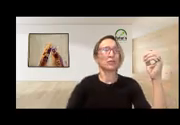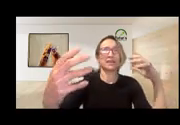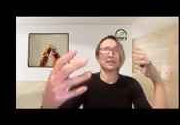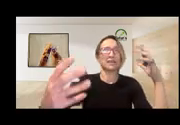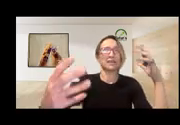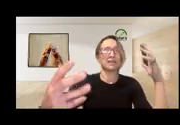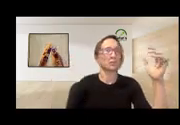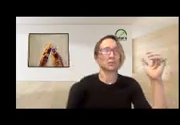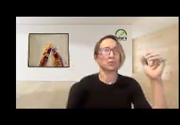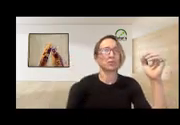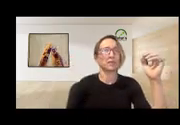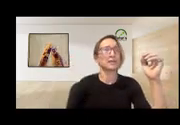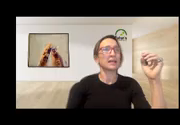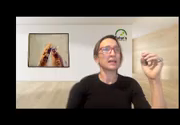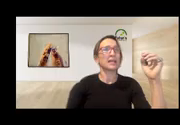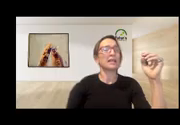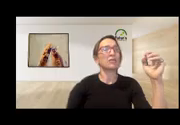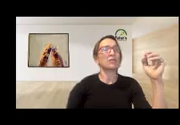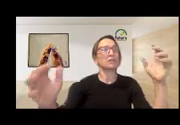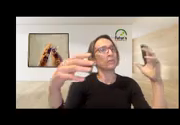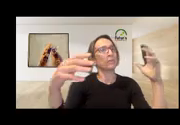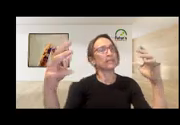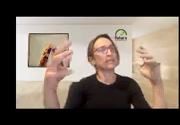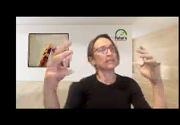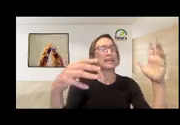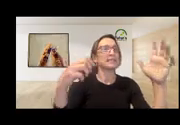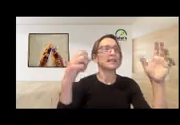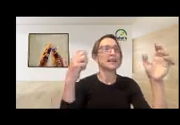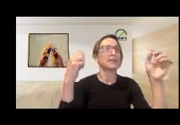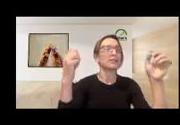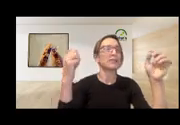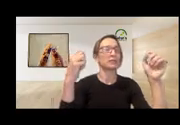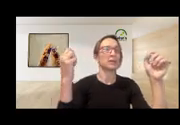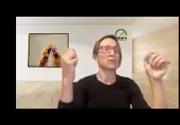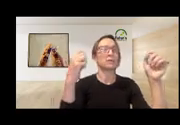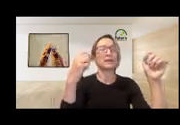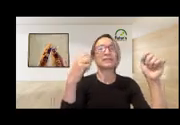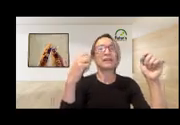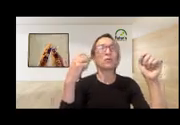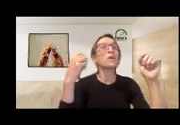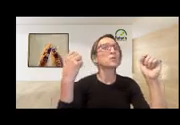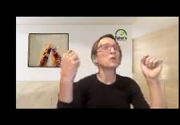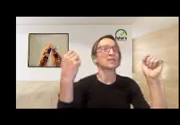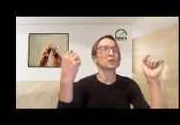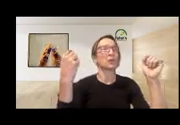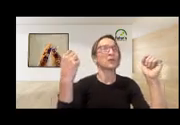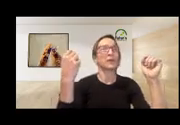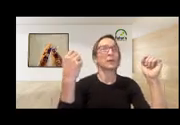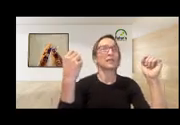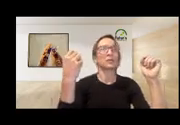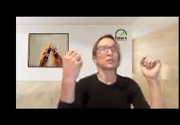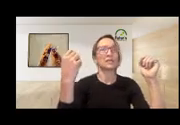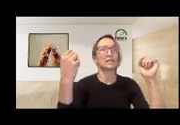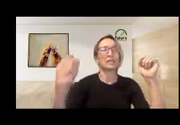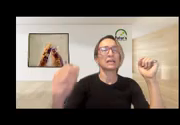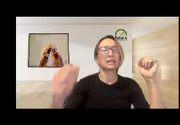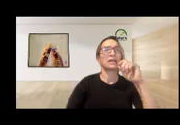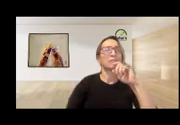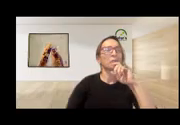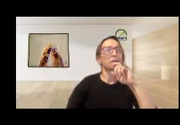científicos para poder hacer estas reconstrucciones y no simplemente llegar y decir, ay, qué bonito, tengo hueso de mastodonte,